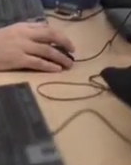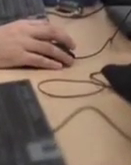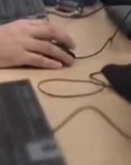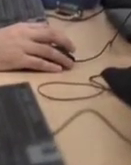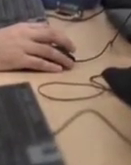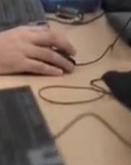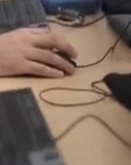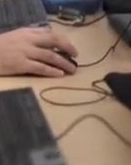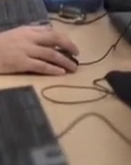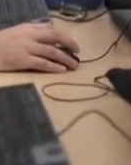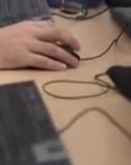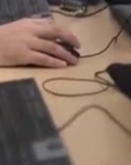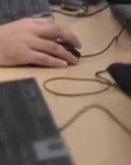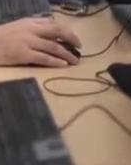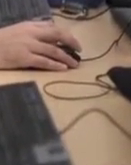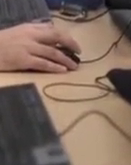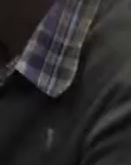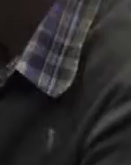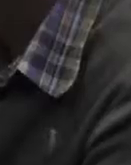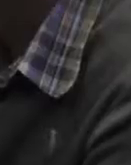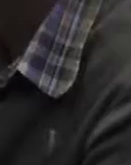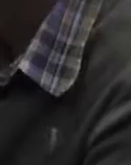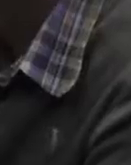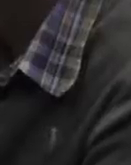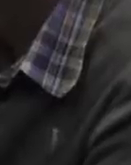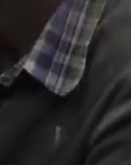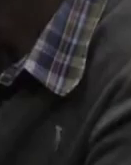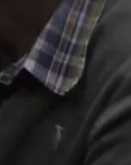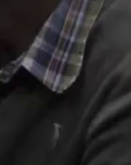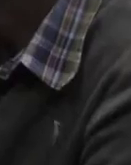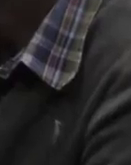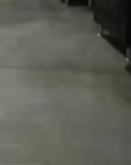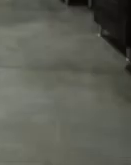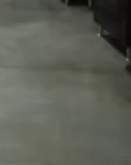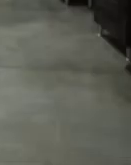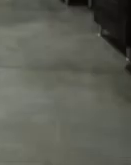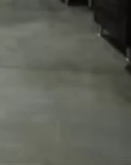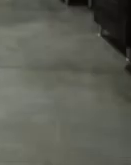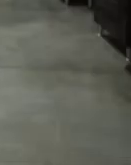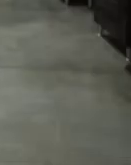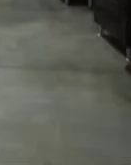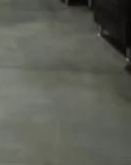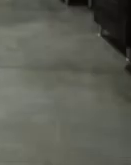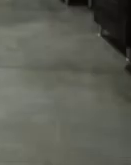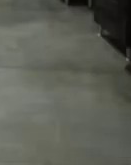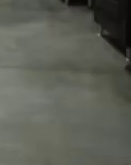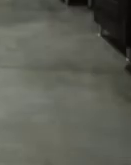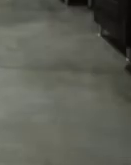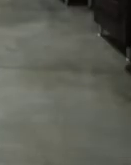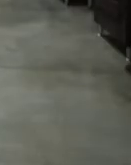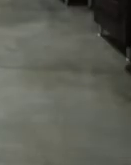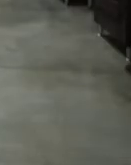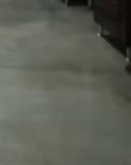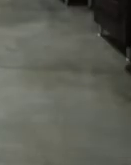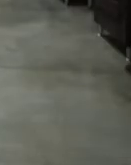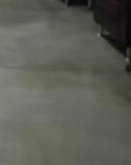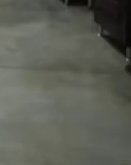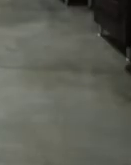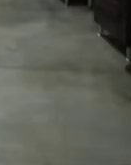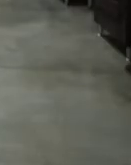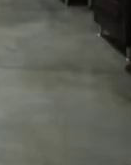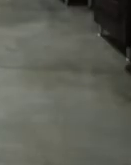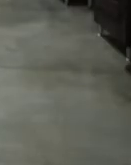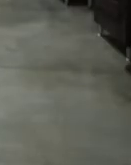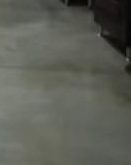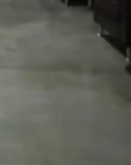entender cuáles son todas las facetas del proceso de un largometraje. Inmediatamente uno puede enfrentarse a situaciones